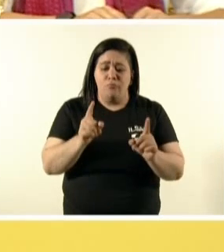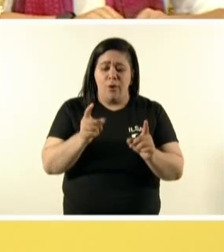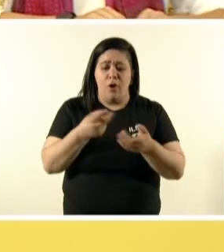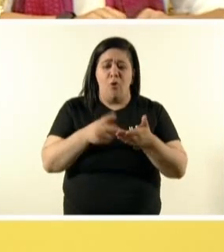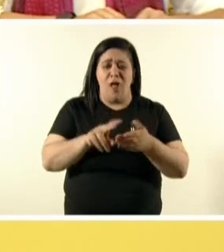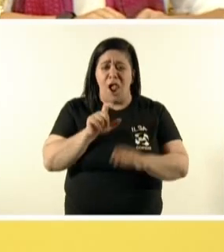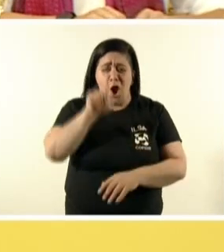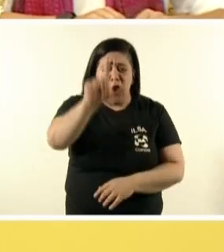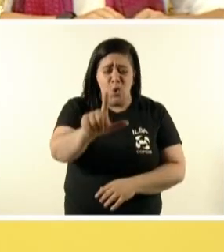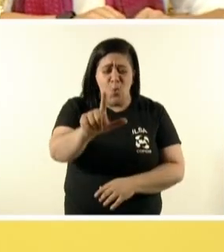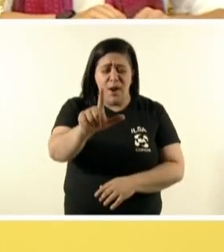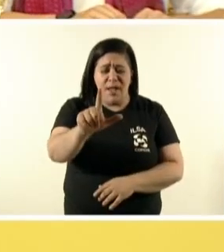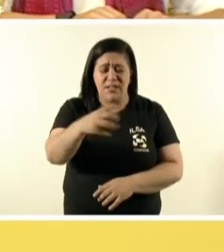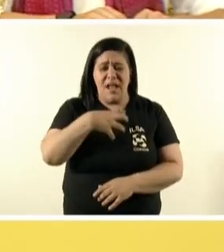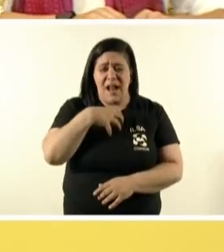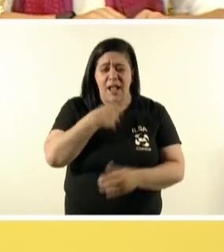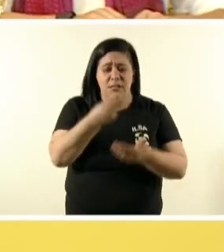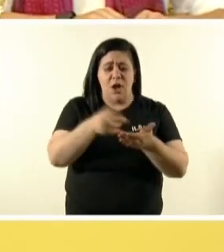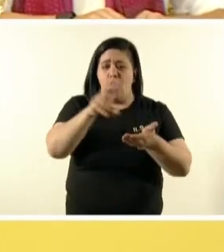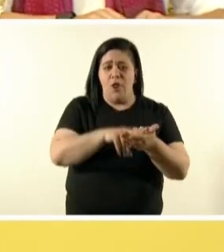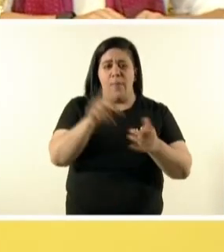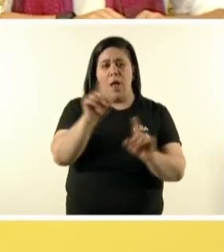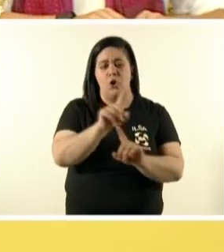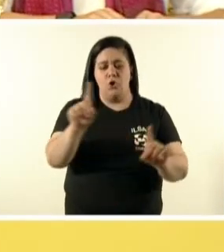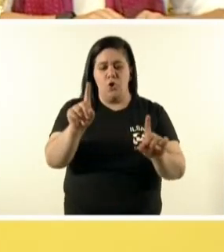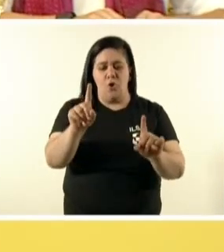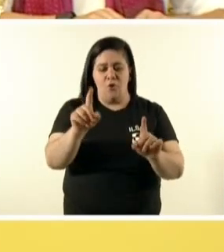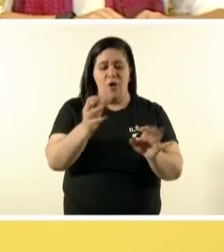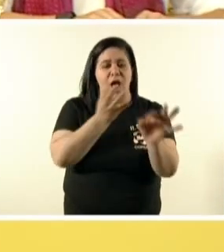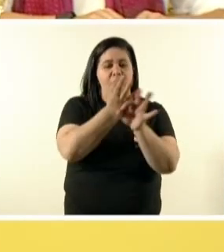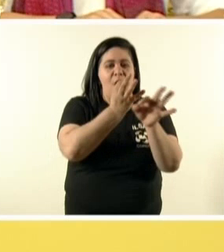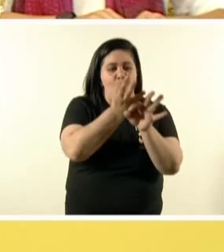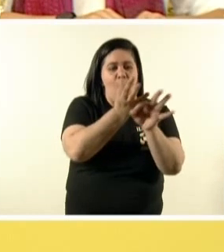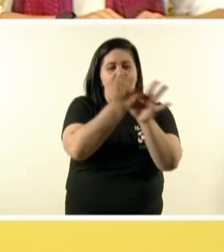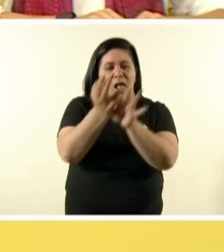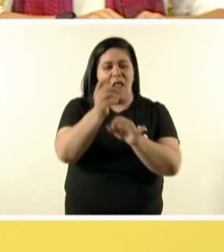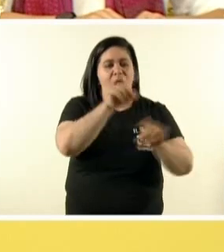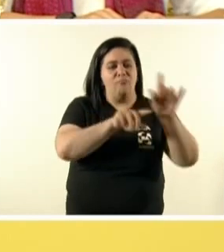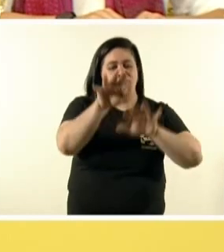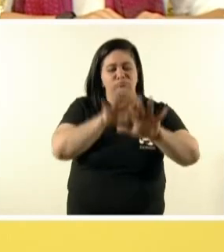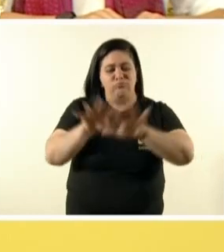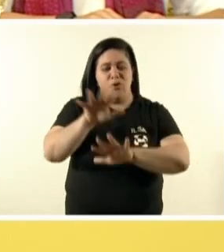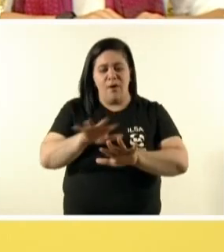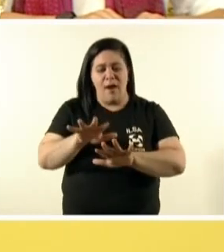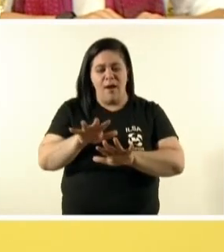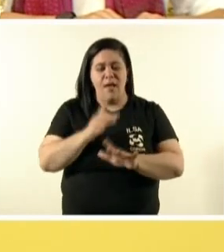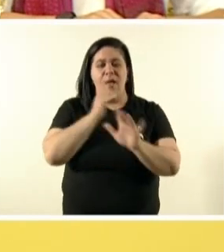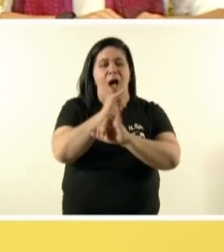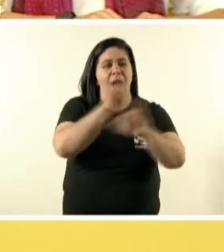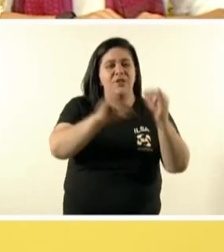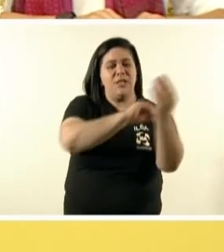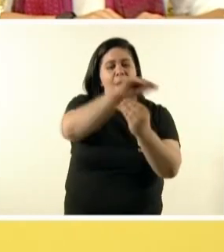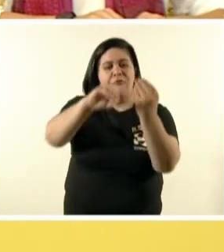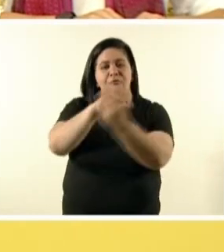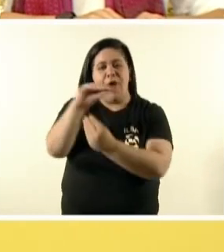lunes vuelven todos a clase, sino que cada institución lo va a organizar, lo va a coordinar con sus docentes y les va a comunicar a cada una de las familias